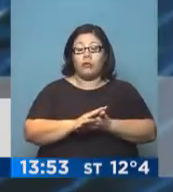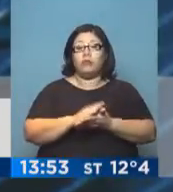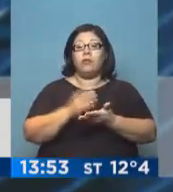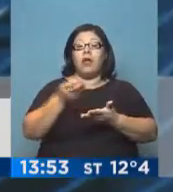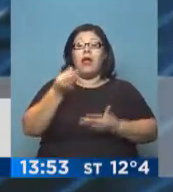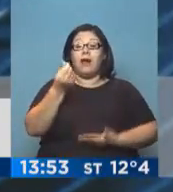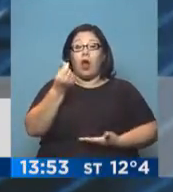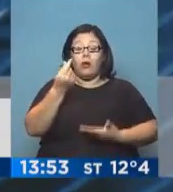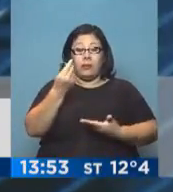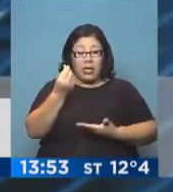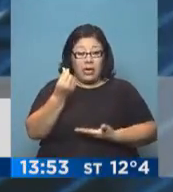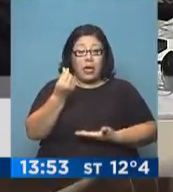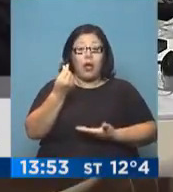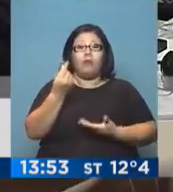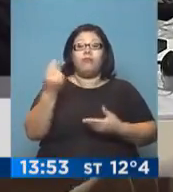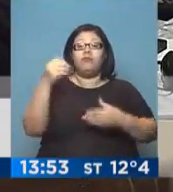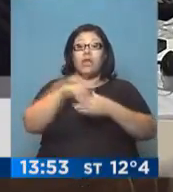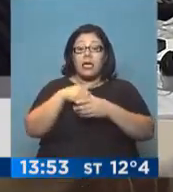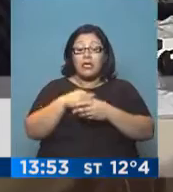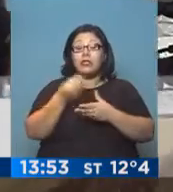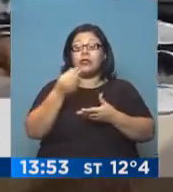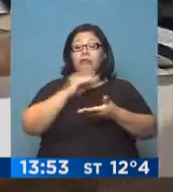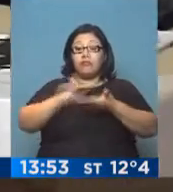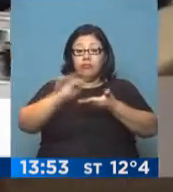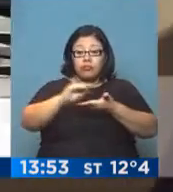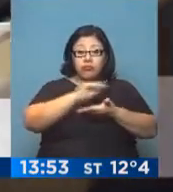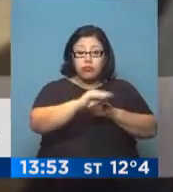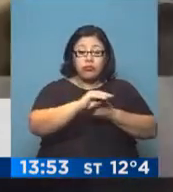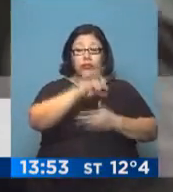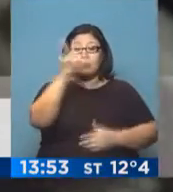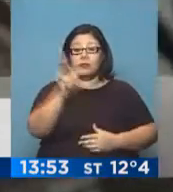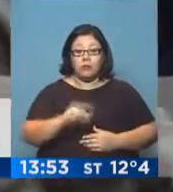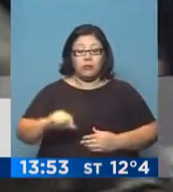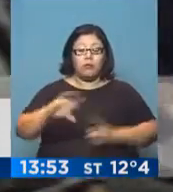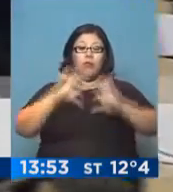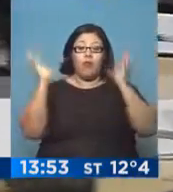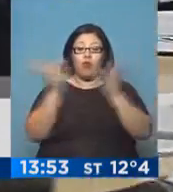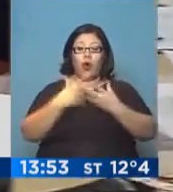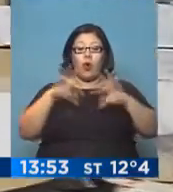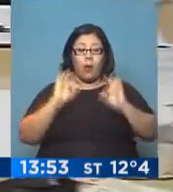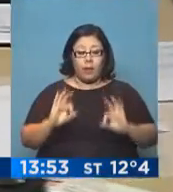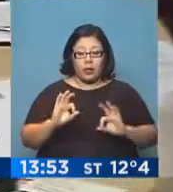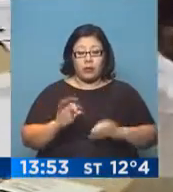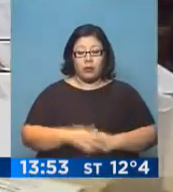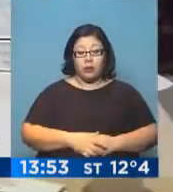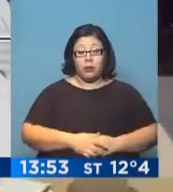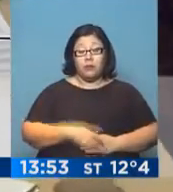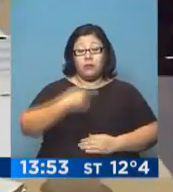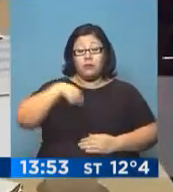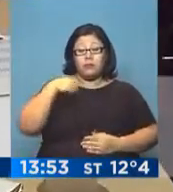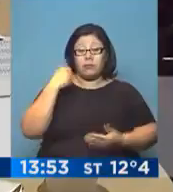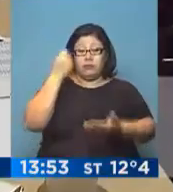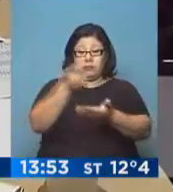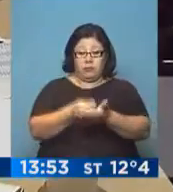la riqueza y de los ingresos a lo largo y a lo ancho del planeta. Nuestro mejor aporte en